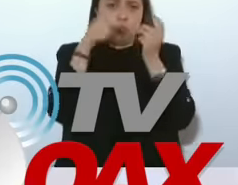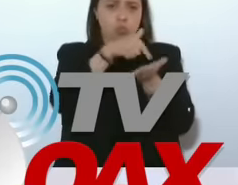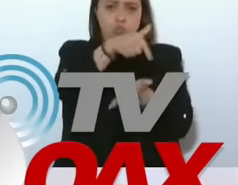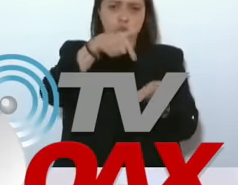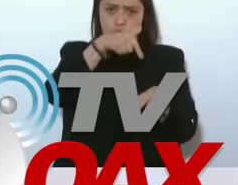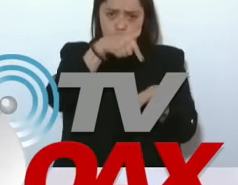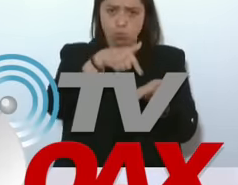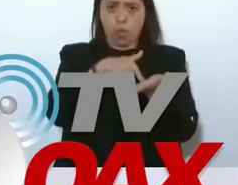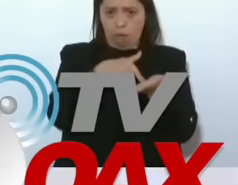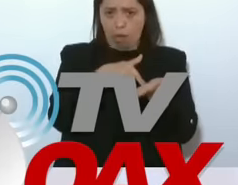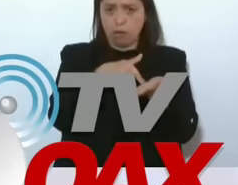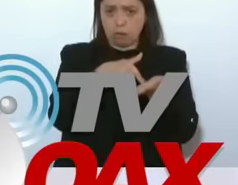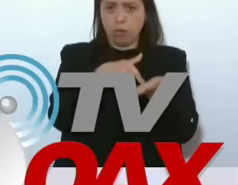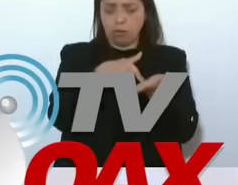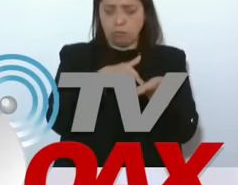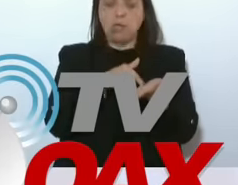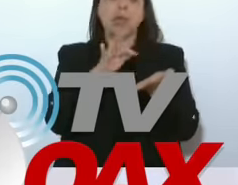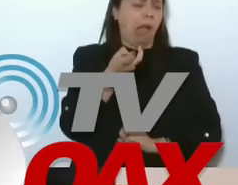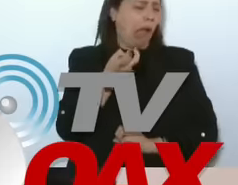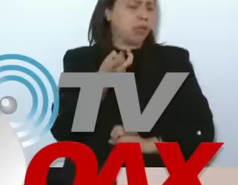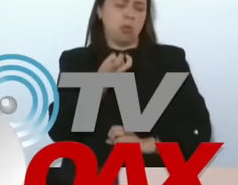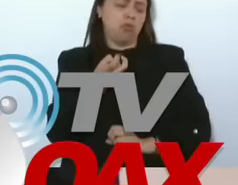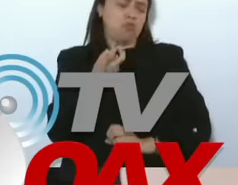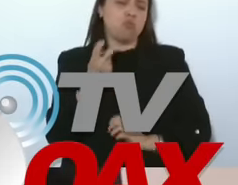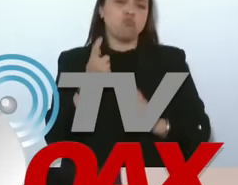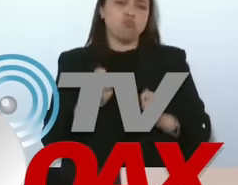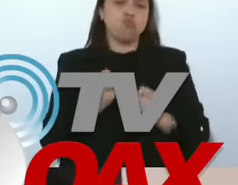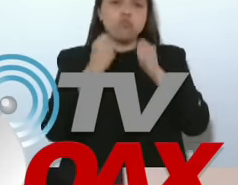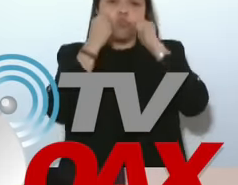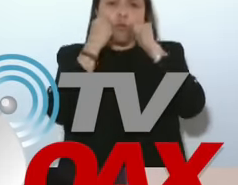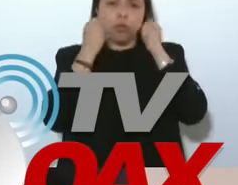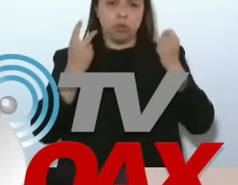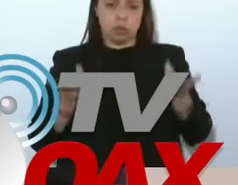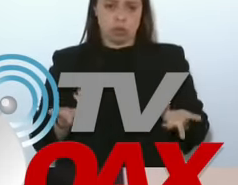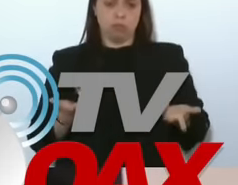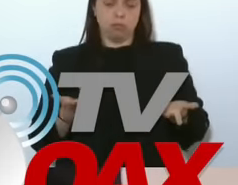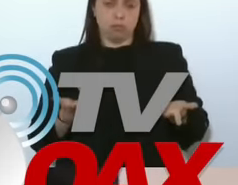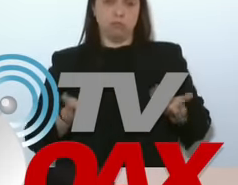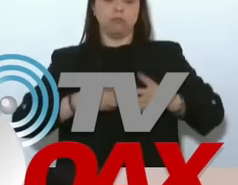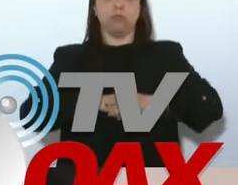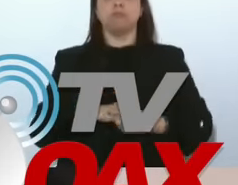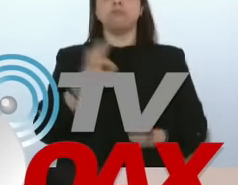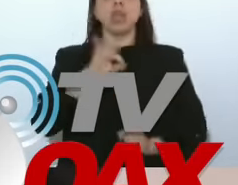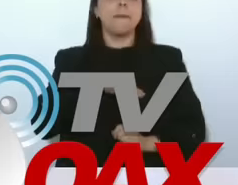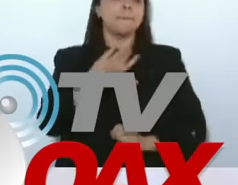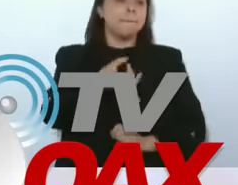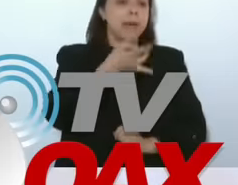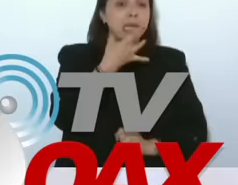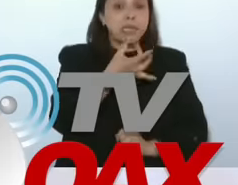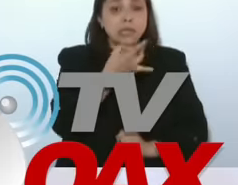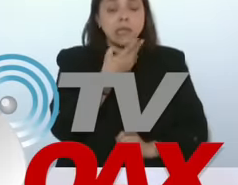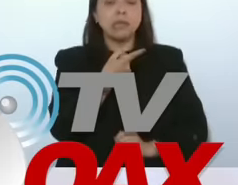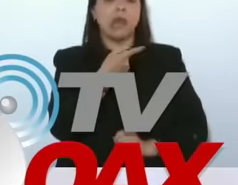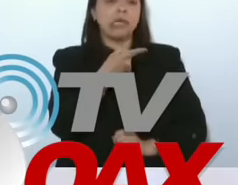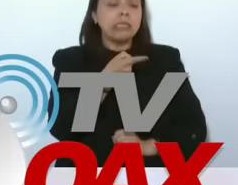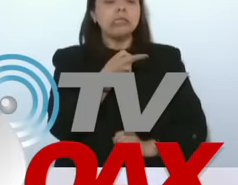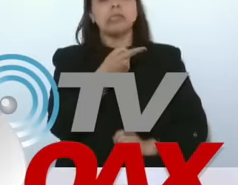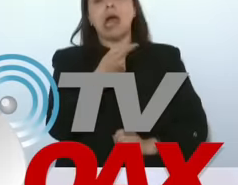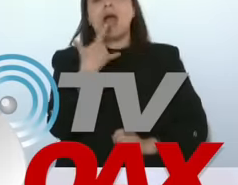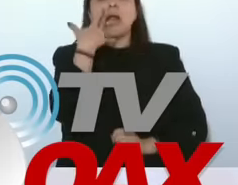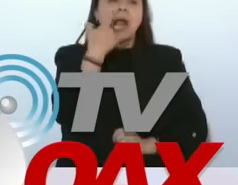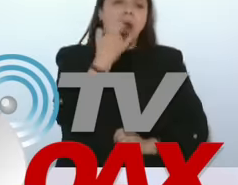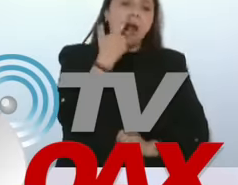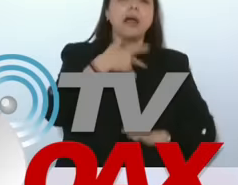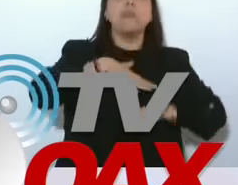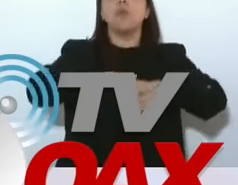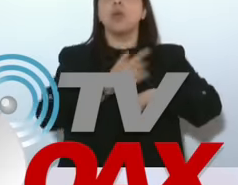se sea rico o se sea pobre, que si son raras porque se trata de